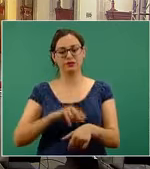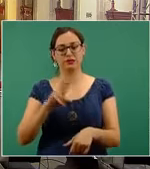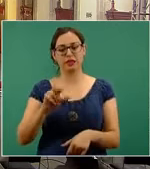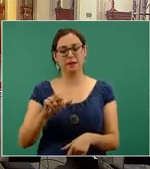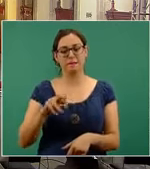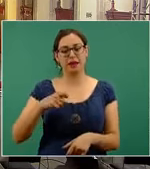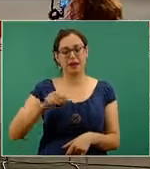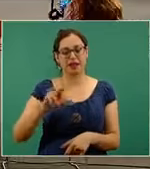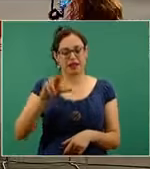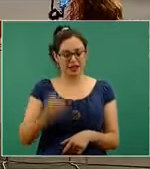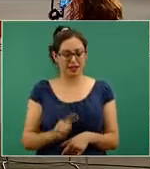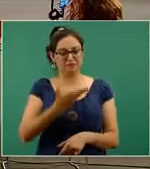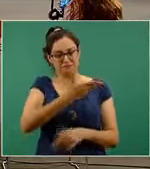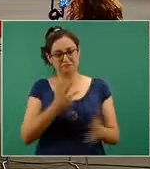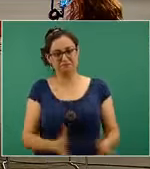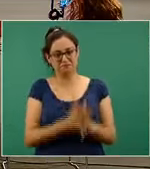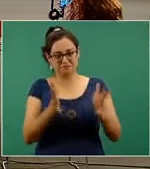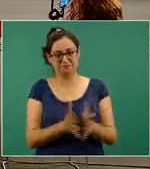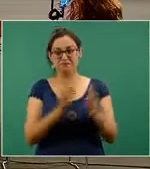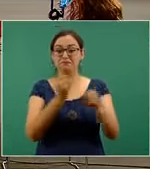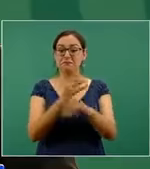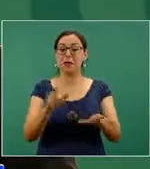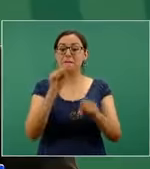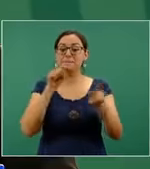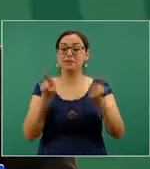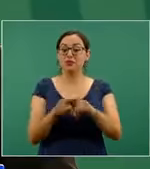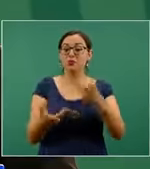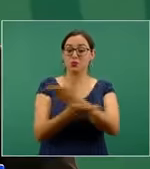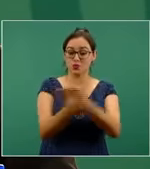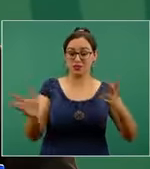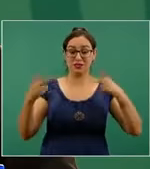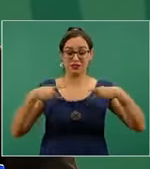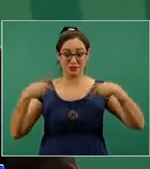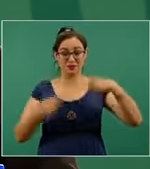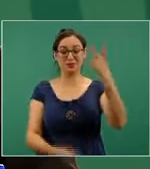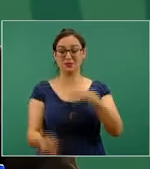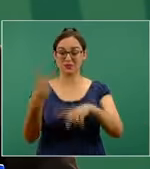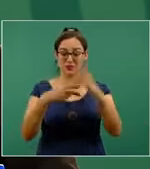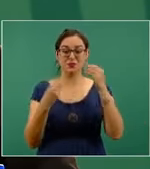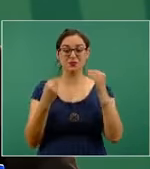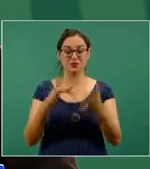su información de esta noche. Muchas gracias a todos los asistentes, a las personas